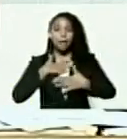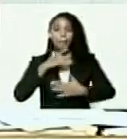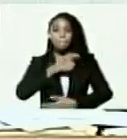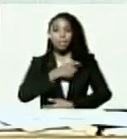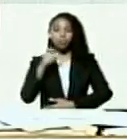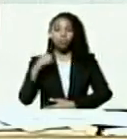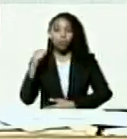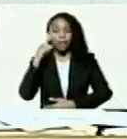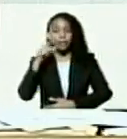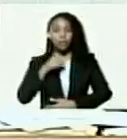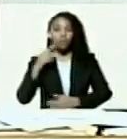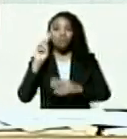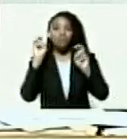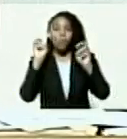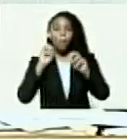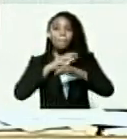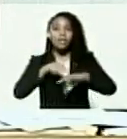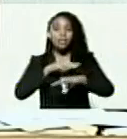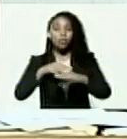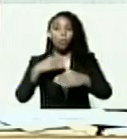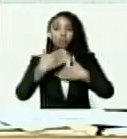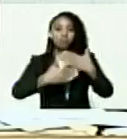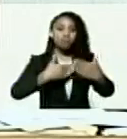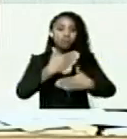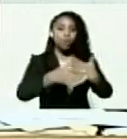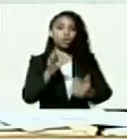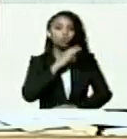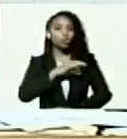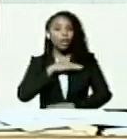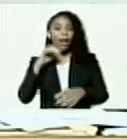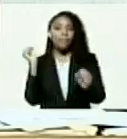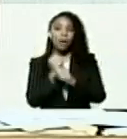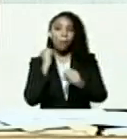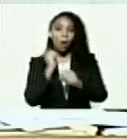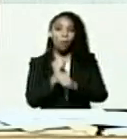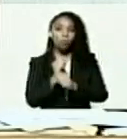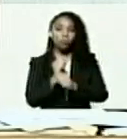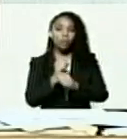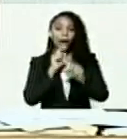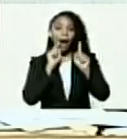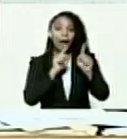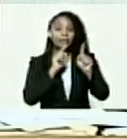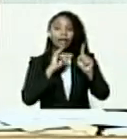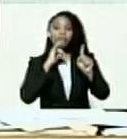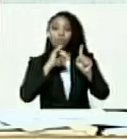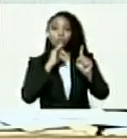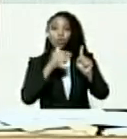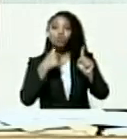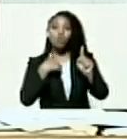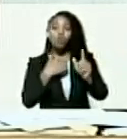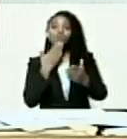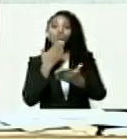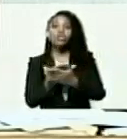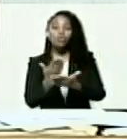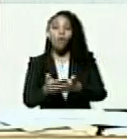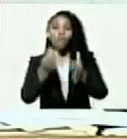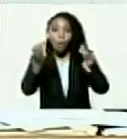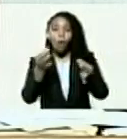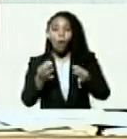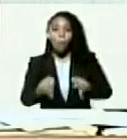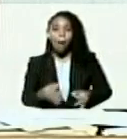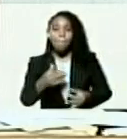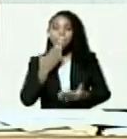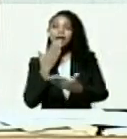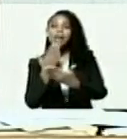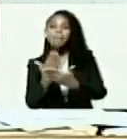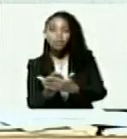como nuevo ministro del Poder Popular para el Proceso Social del Trabajo. Debido a este anuncio, solicito formal permiso a la plenaria